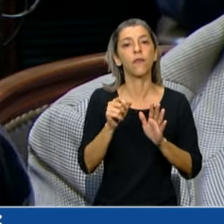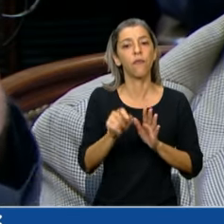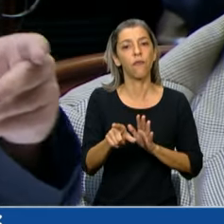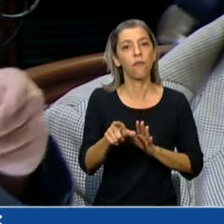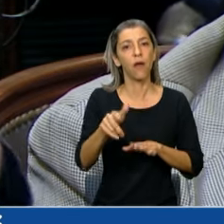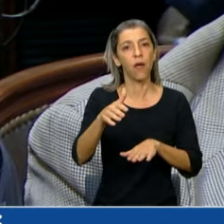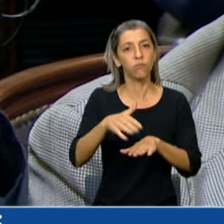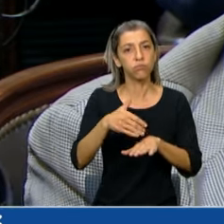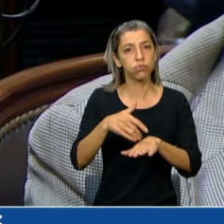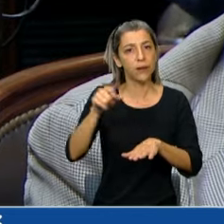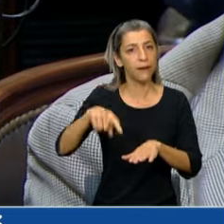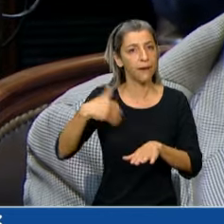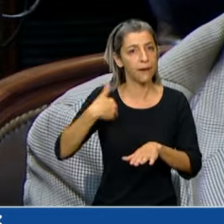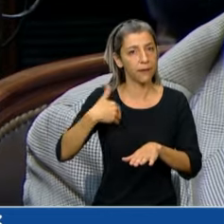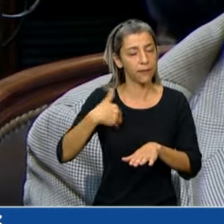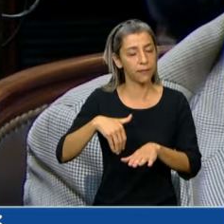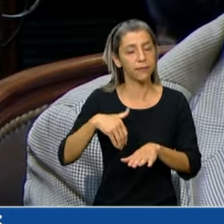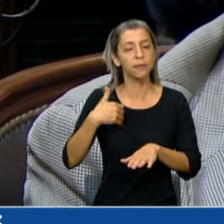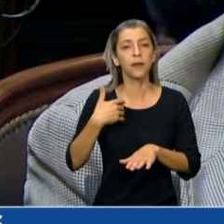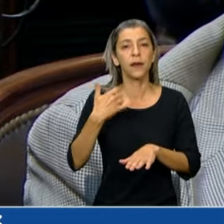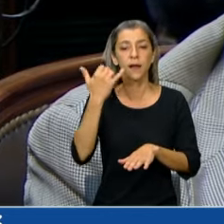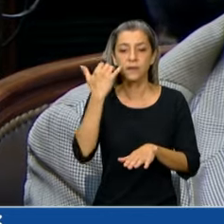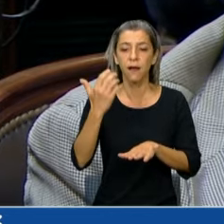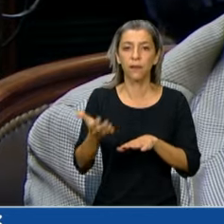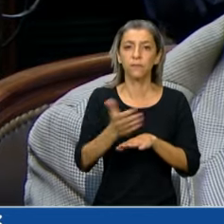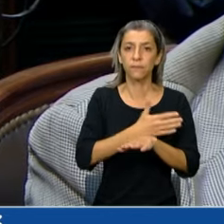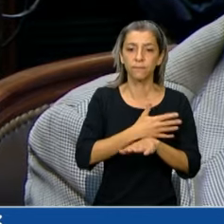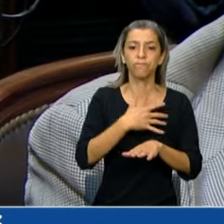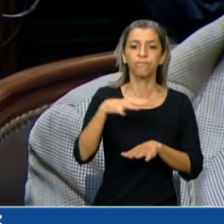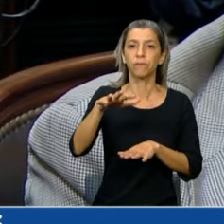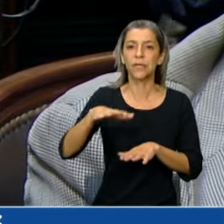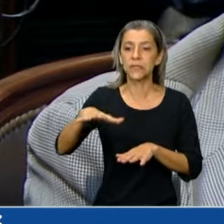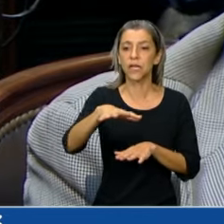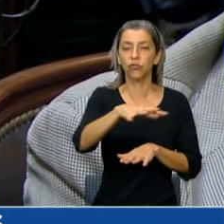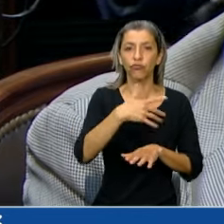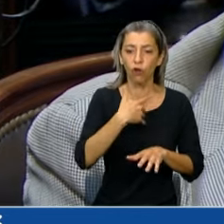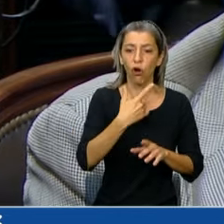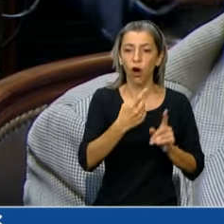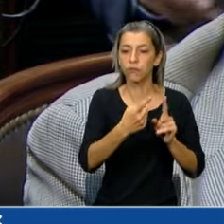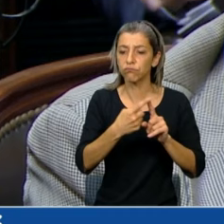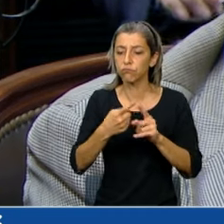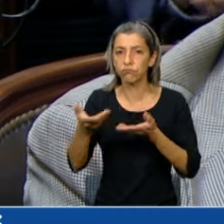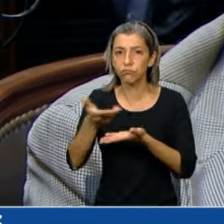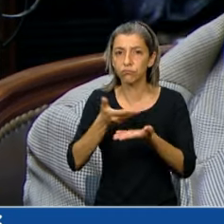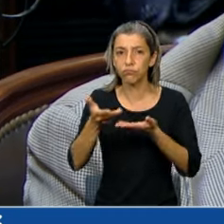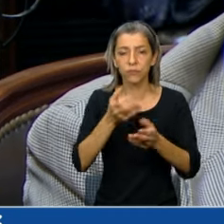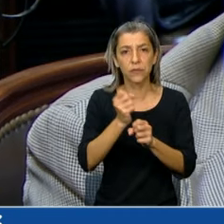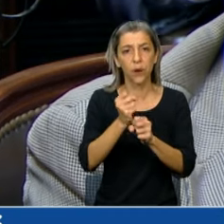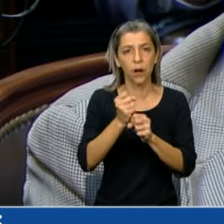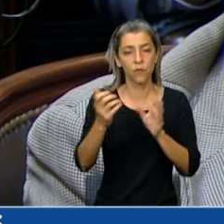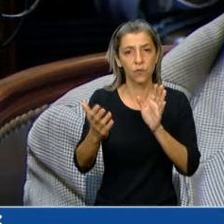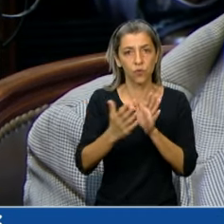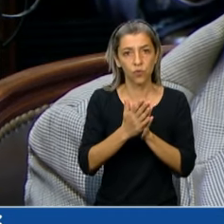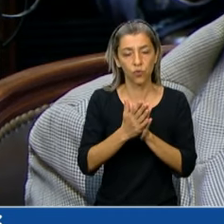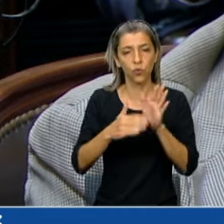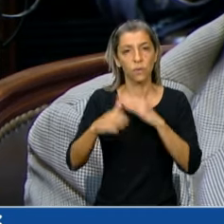con los distintos sectores involucrados en la actividad Especialmente con la